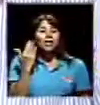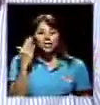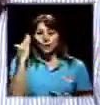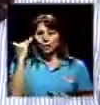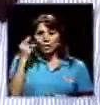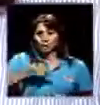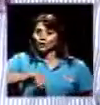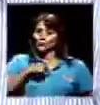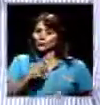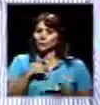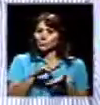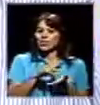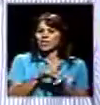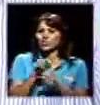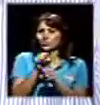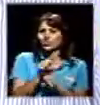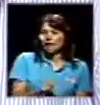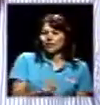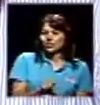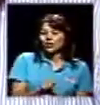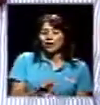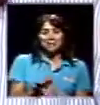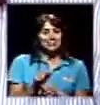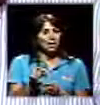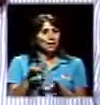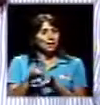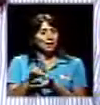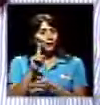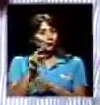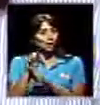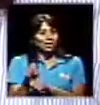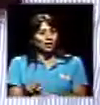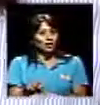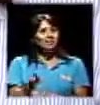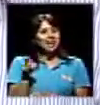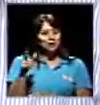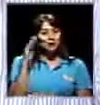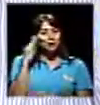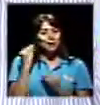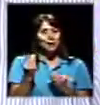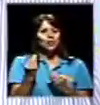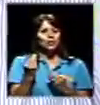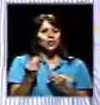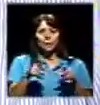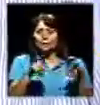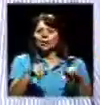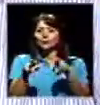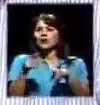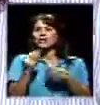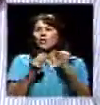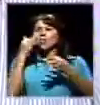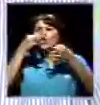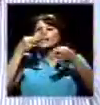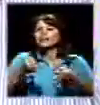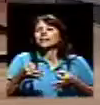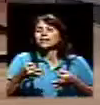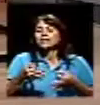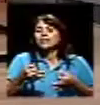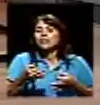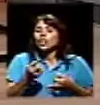tradicionales? Eso le preocupaba mucho. ¿Cómo se medicaban las personas y si asistían o no a un profesional en salud para